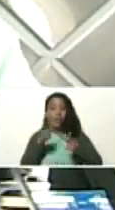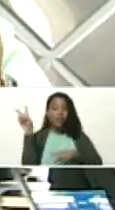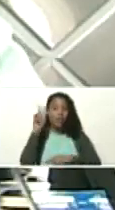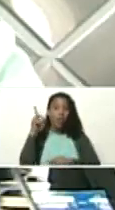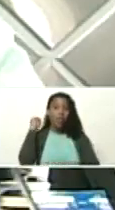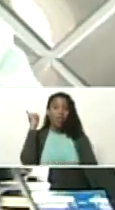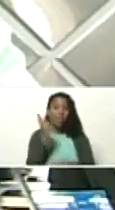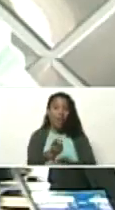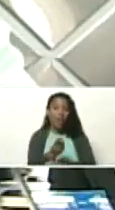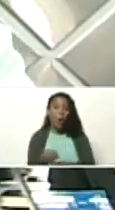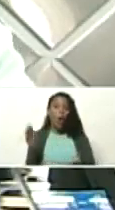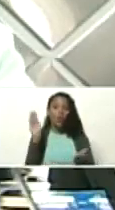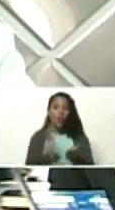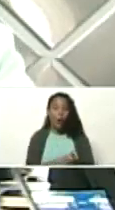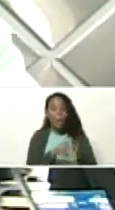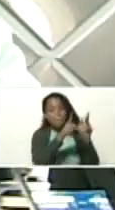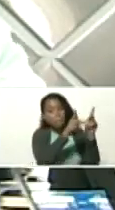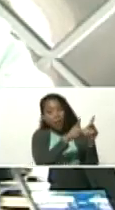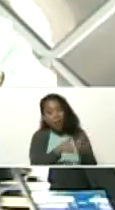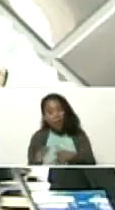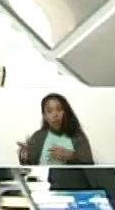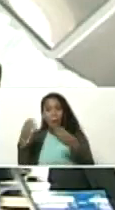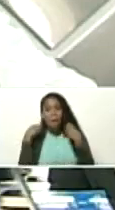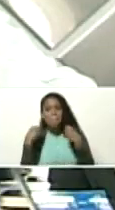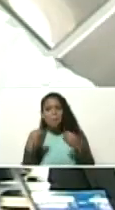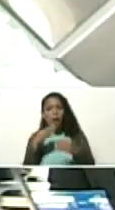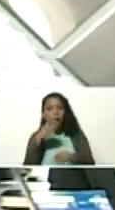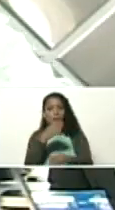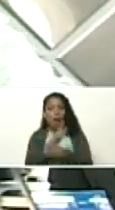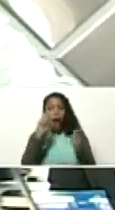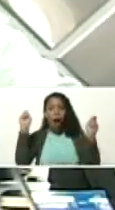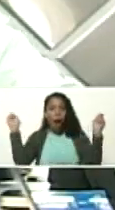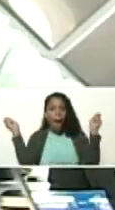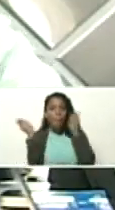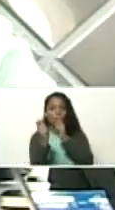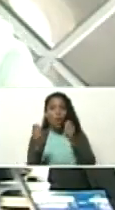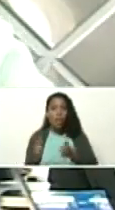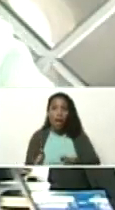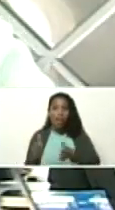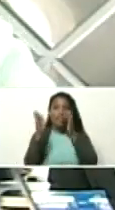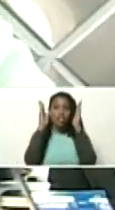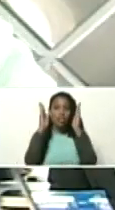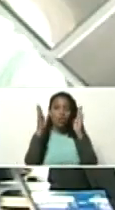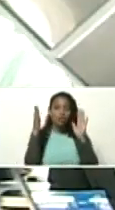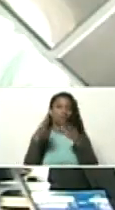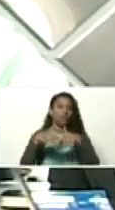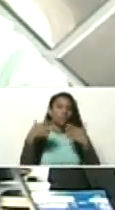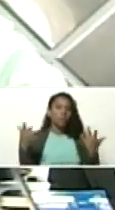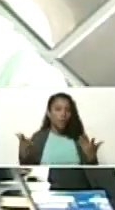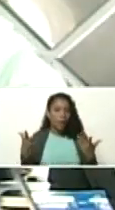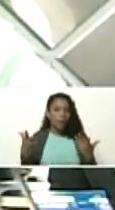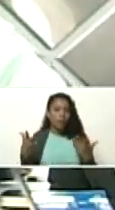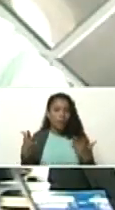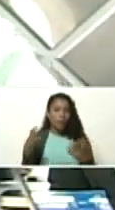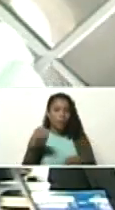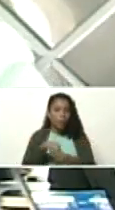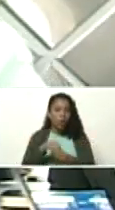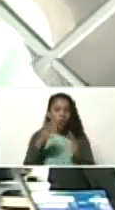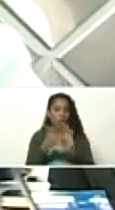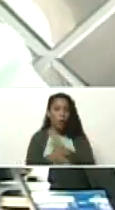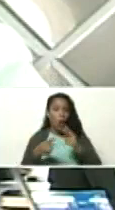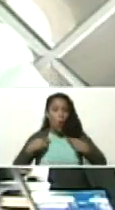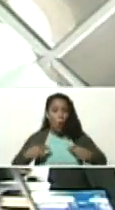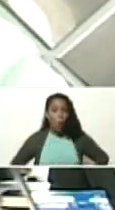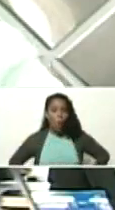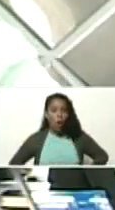debe replanificarse para ir a un cambio estructural de los asentamientos